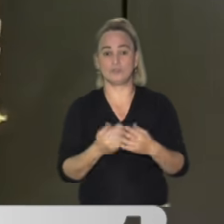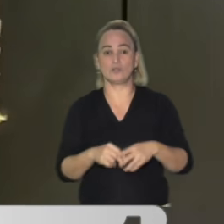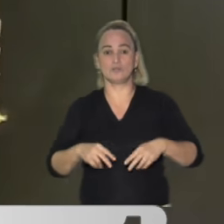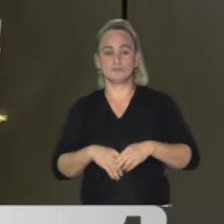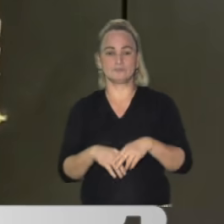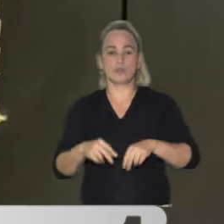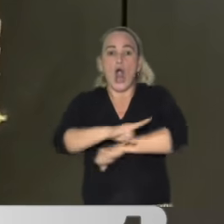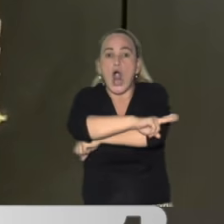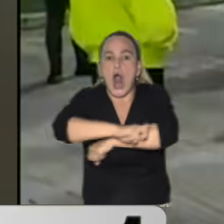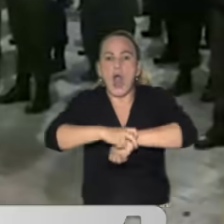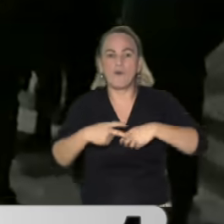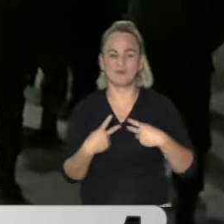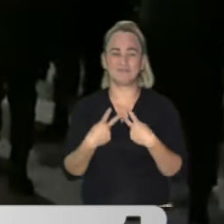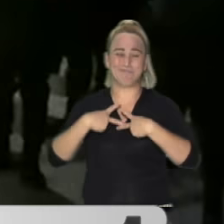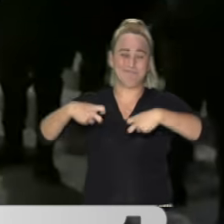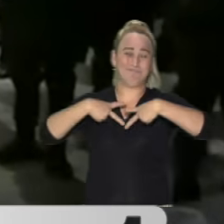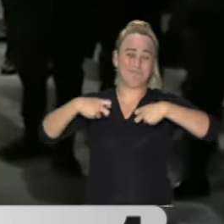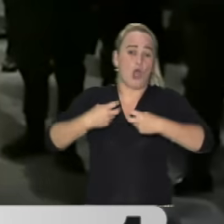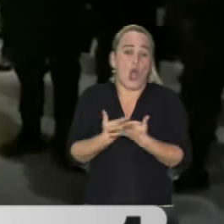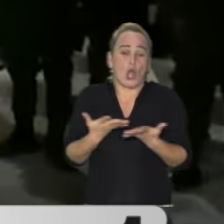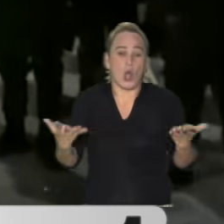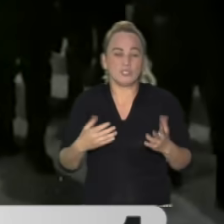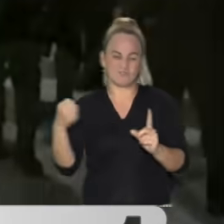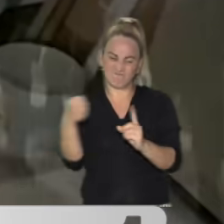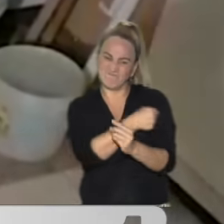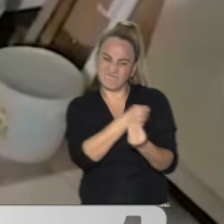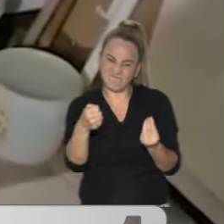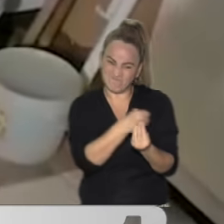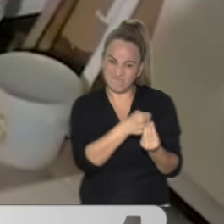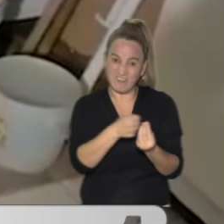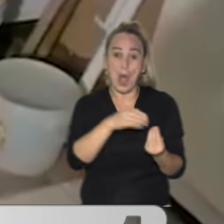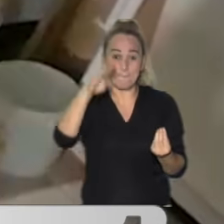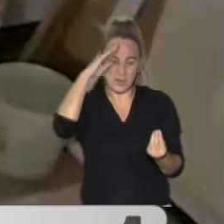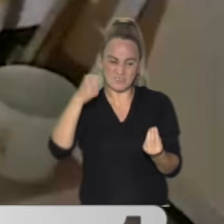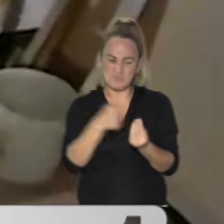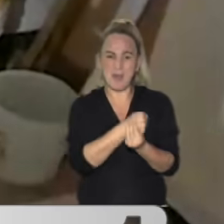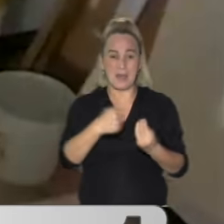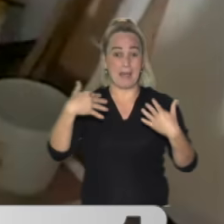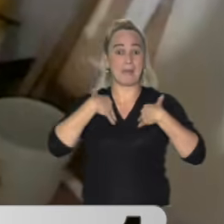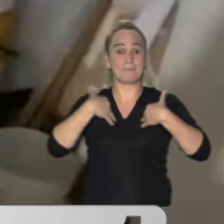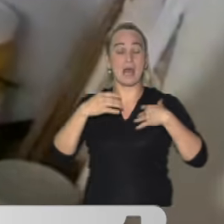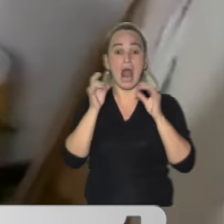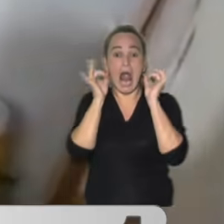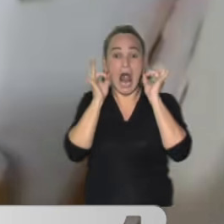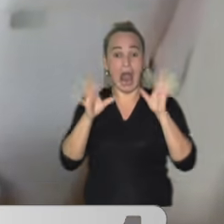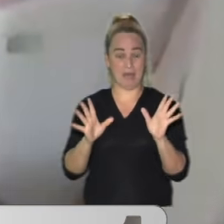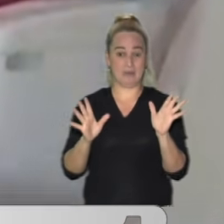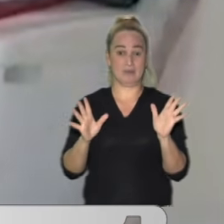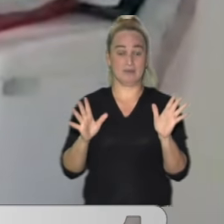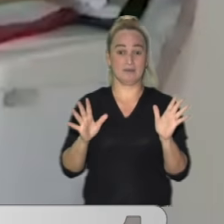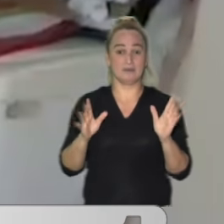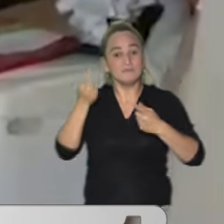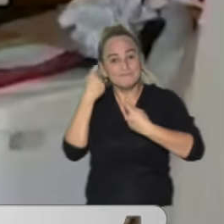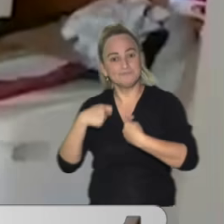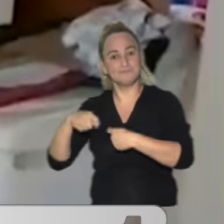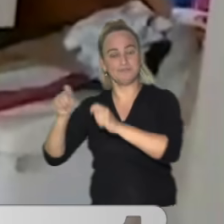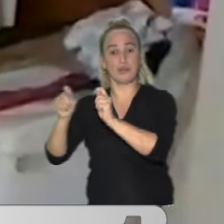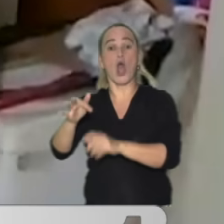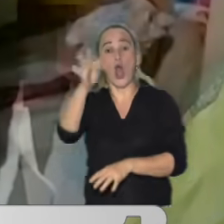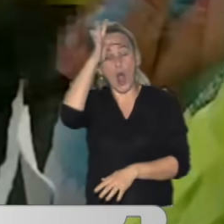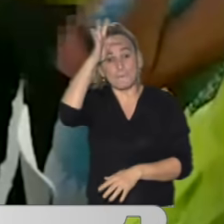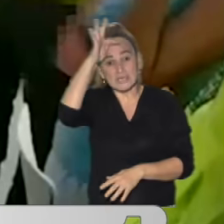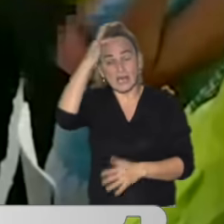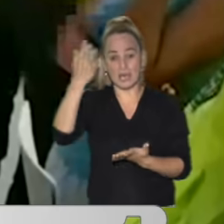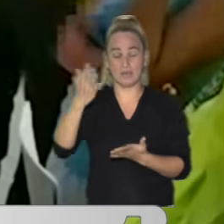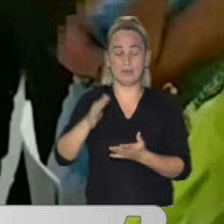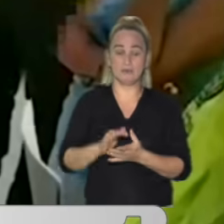las pertenencias, fueron golpeados, algunos de ellos de mayor gravedad, que fueron remitidos a